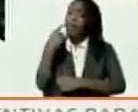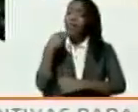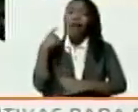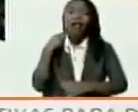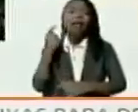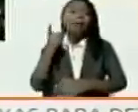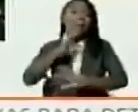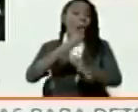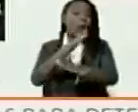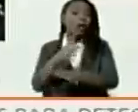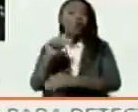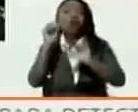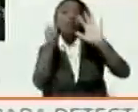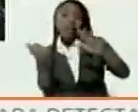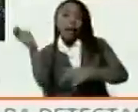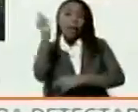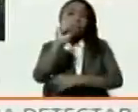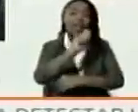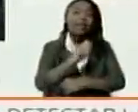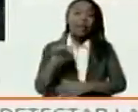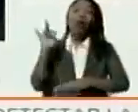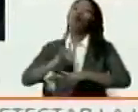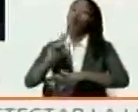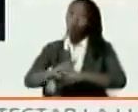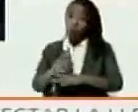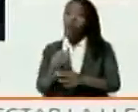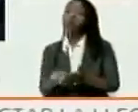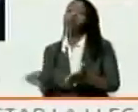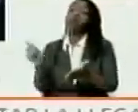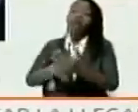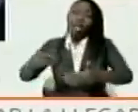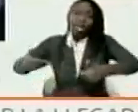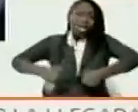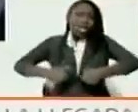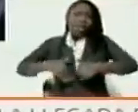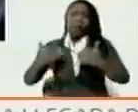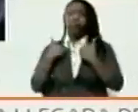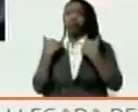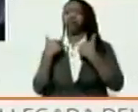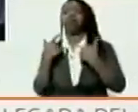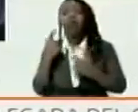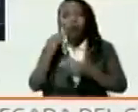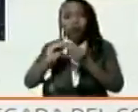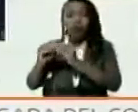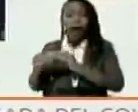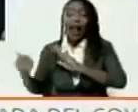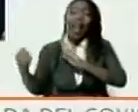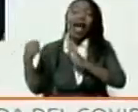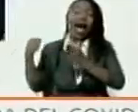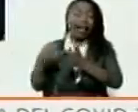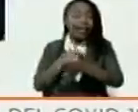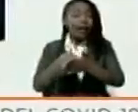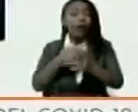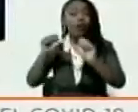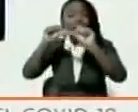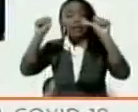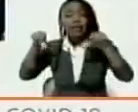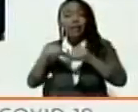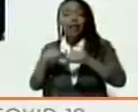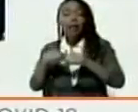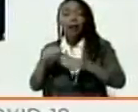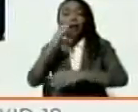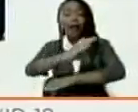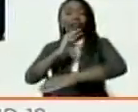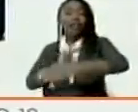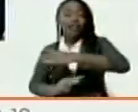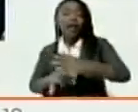casi 6 meses que nos tocó para reponerla. El ataque, bueno, contra el sistema tecnológico de la CANTV, el ataque contra